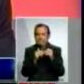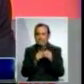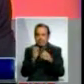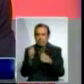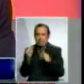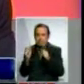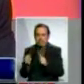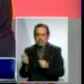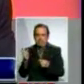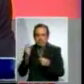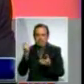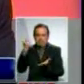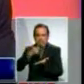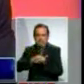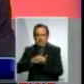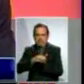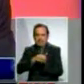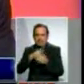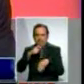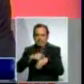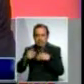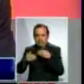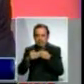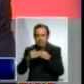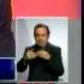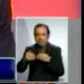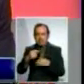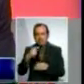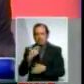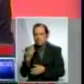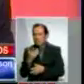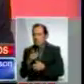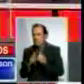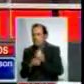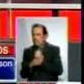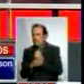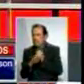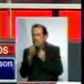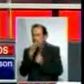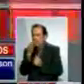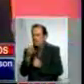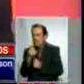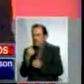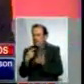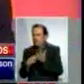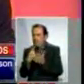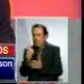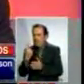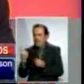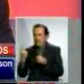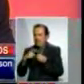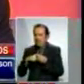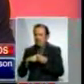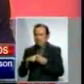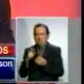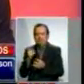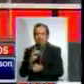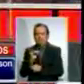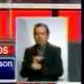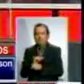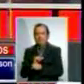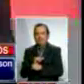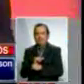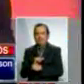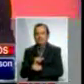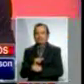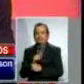para pensar en el mediano y largo plazo pero es tramposo decir que gana mil pesos fue casi la creo que es engañoso efectivamente